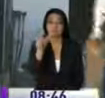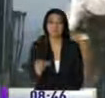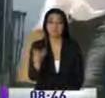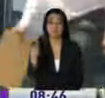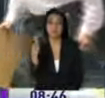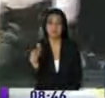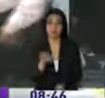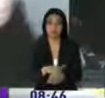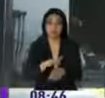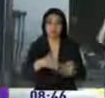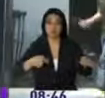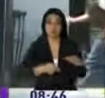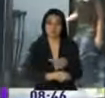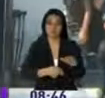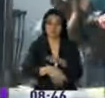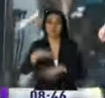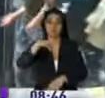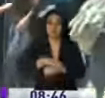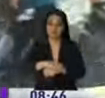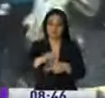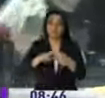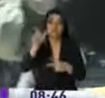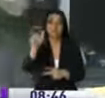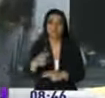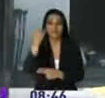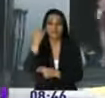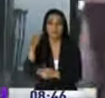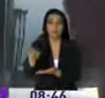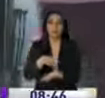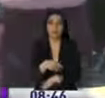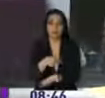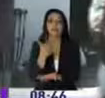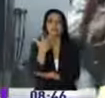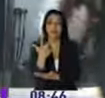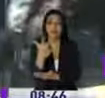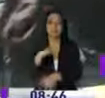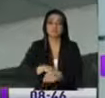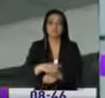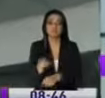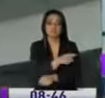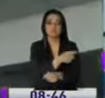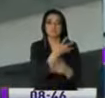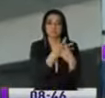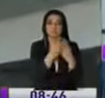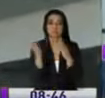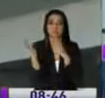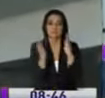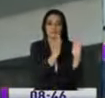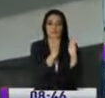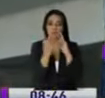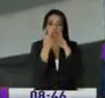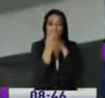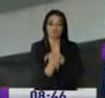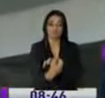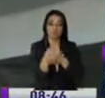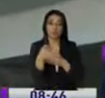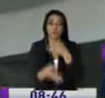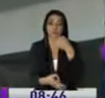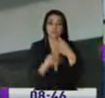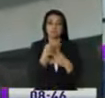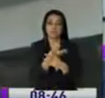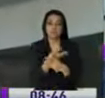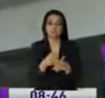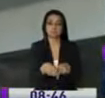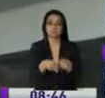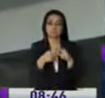autores materiales y quién sería el intelectual. Los tres cuentan con prisión preventiva. Así en la audiencia de flagrancia el juez penal dio paso a la etapa